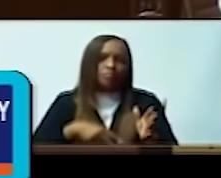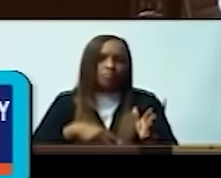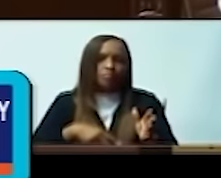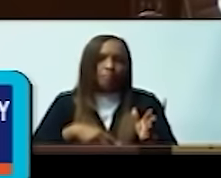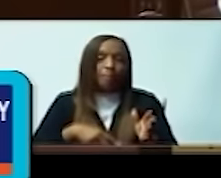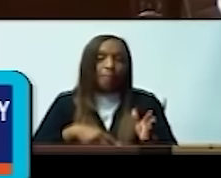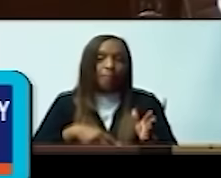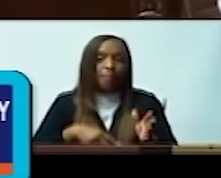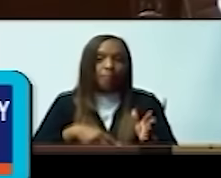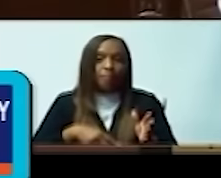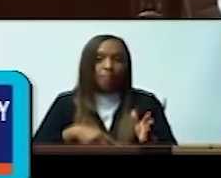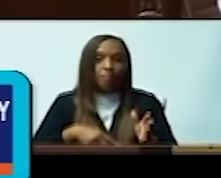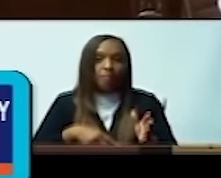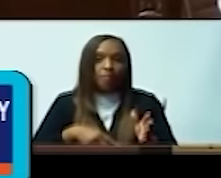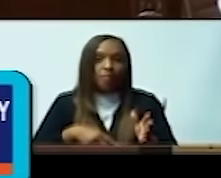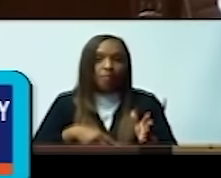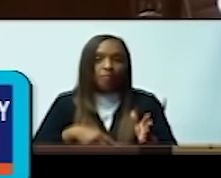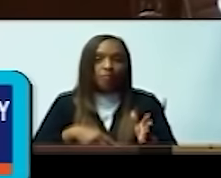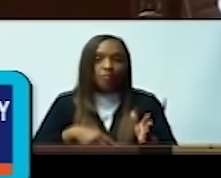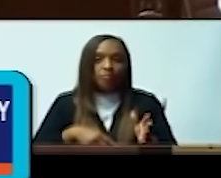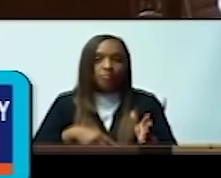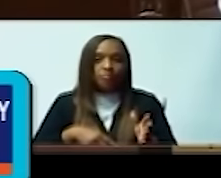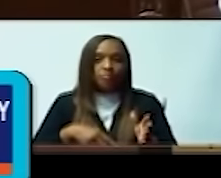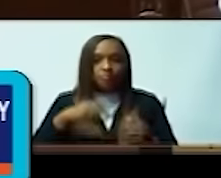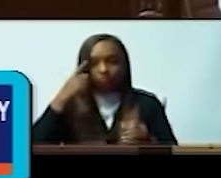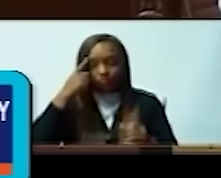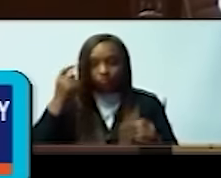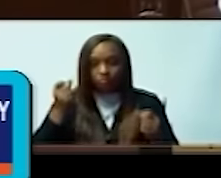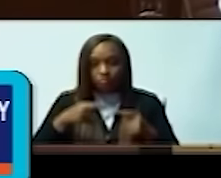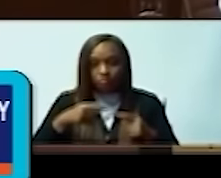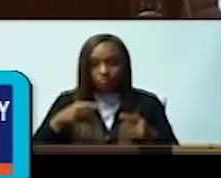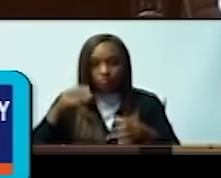Vuelve a comisión en la segunda. Omar,